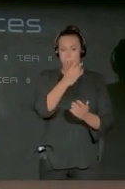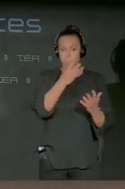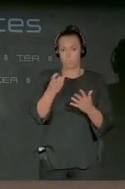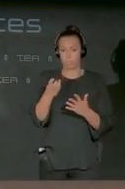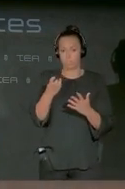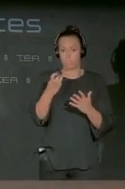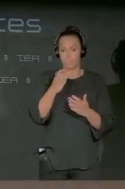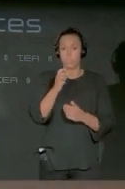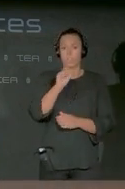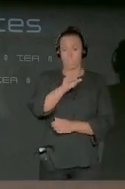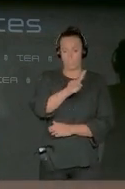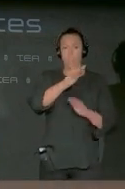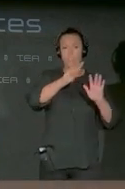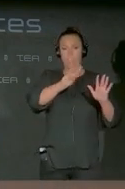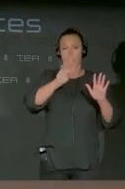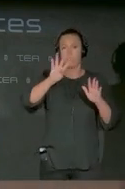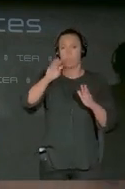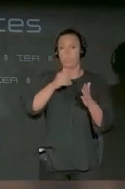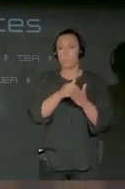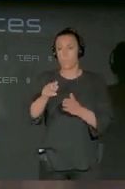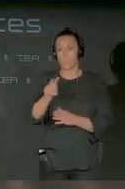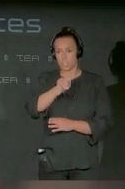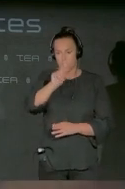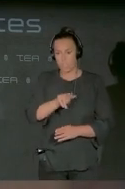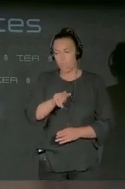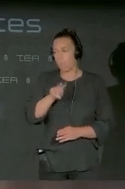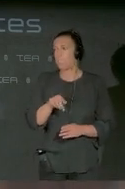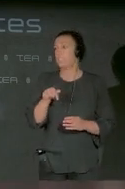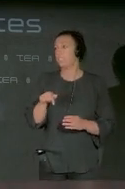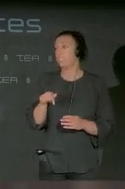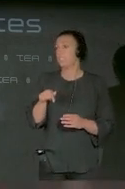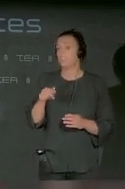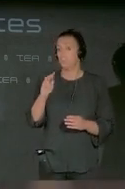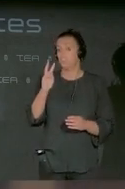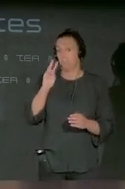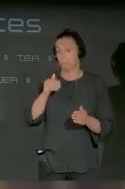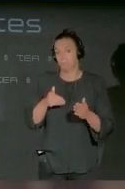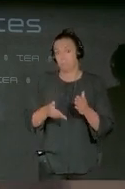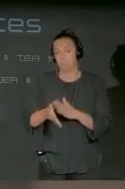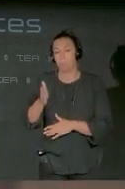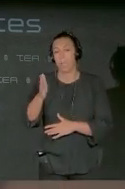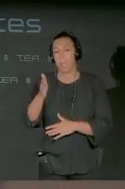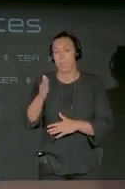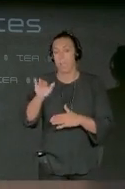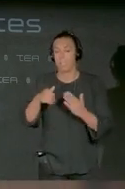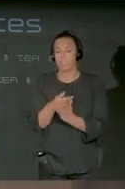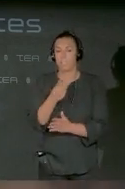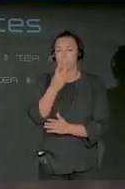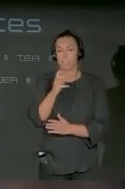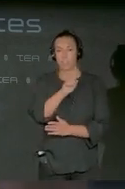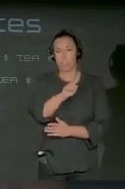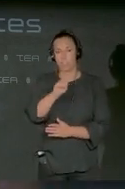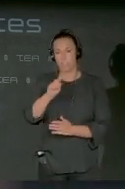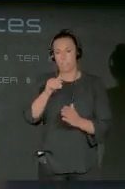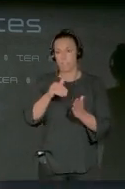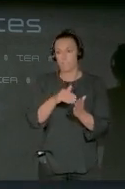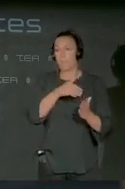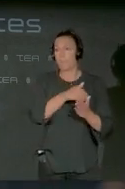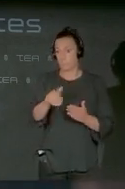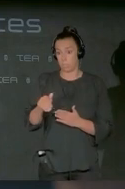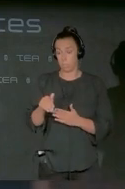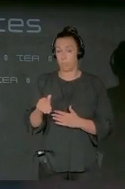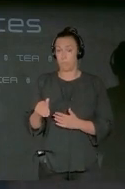de aumento en los próximos años, pues en 2025 la cifra se estima que alcanzará los 211.000 millones. En este contexto, Europa es la tercera